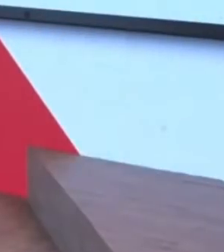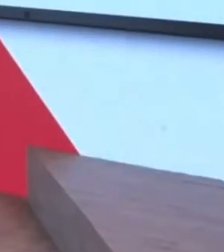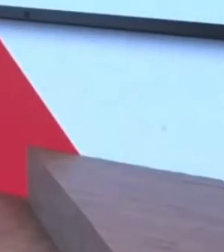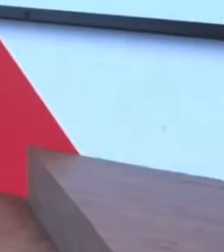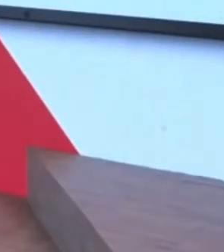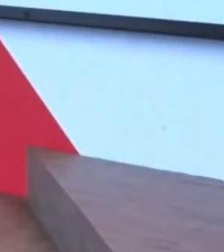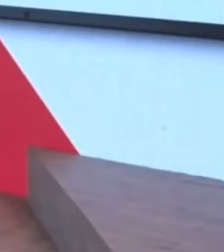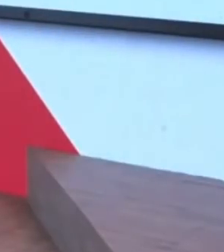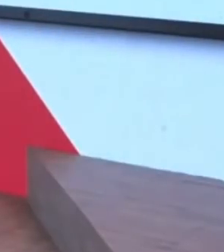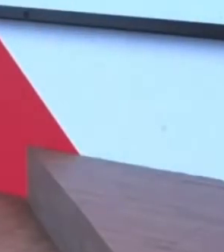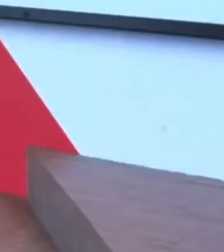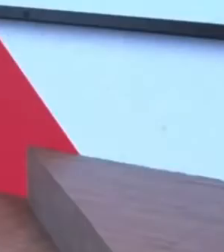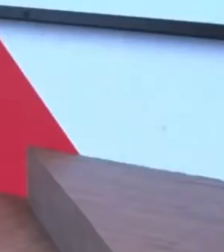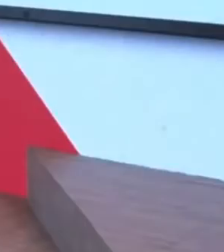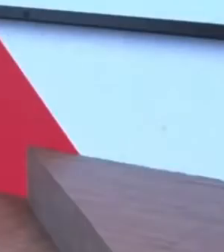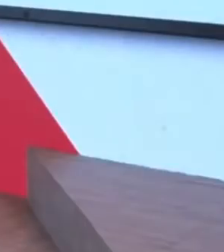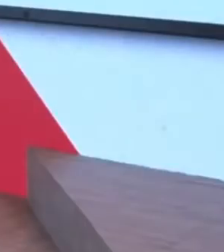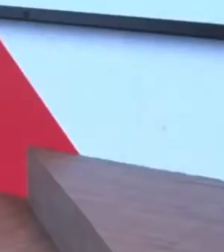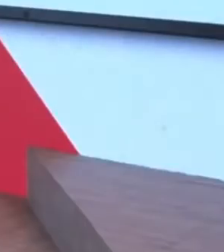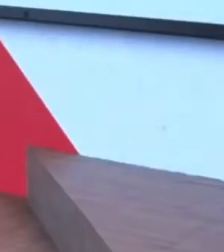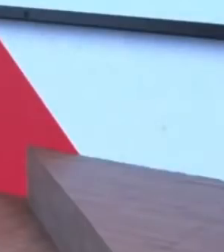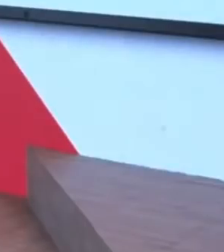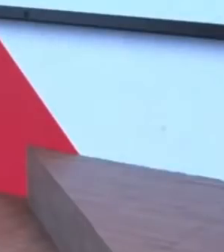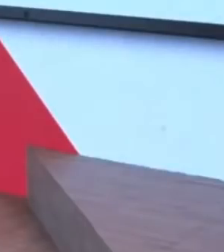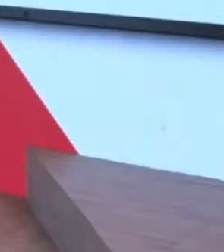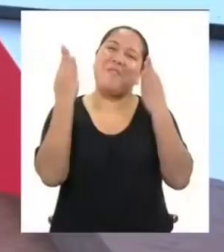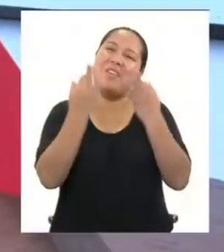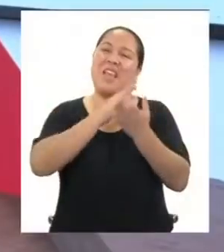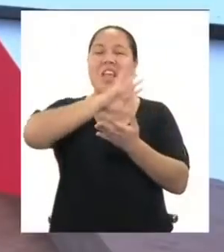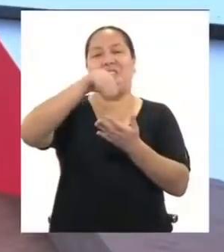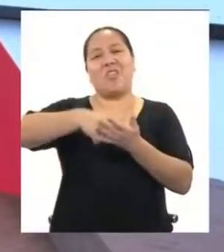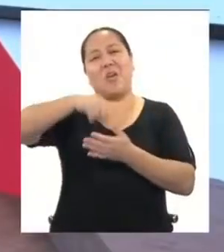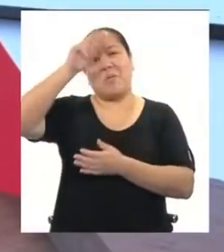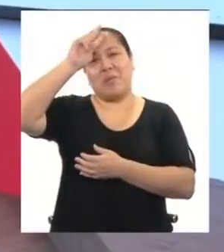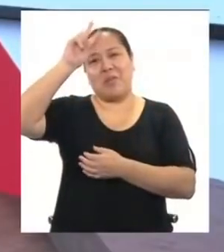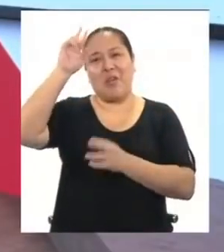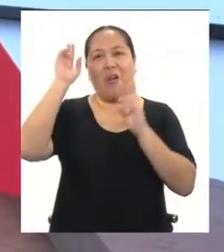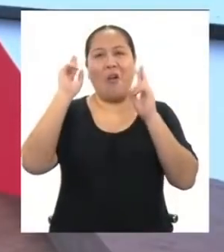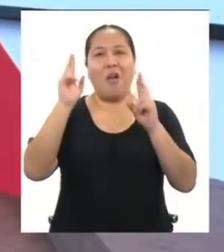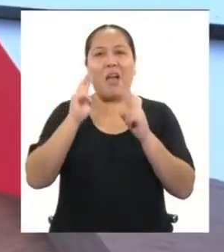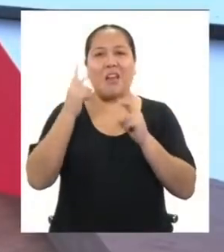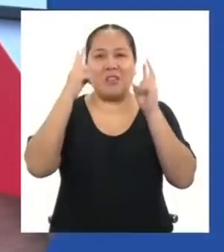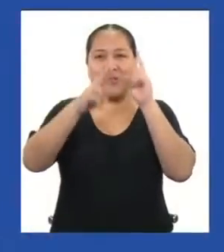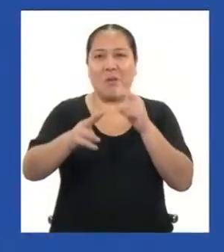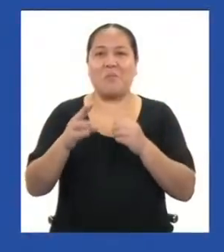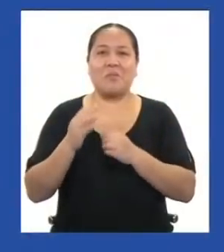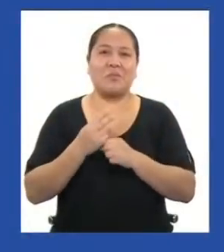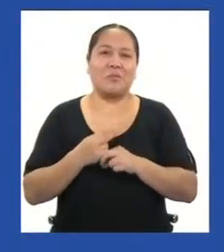¿Después de darte toda mi ayuda? ¡Chao, familia de todo el Perú! ¡Espero verlas pronto!